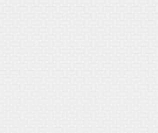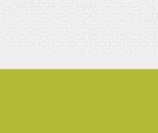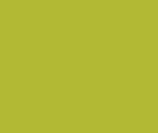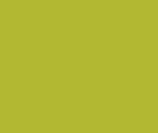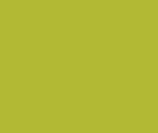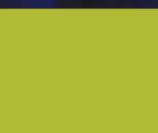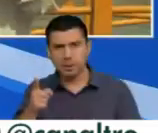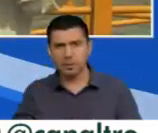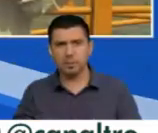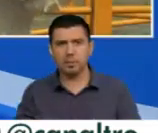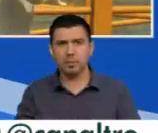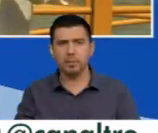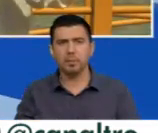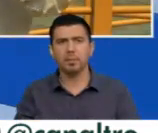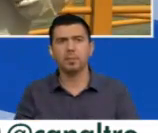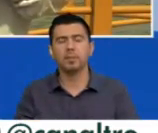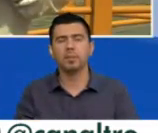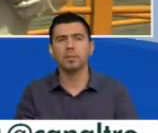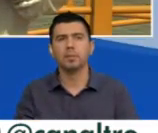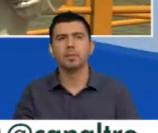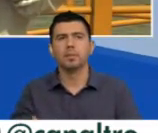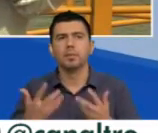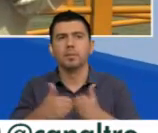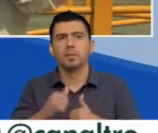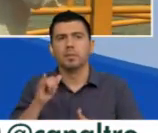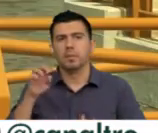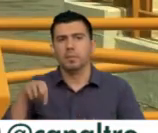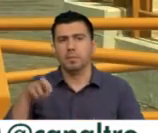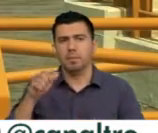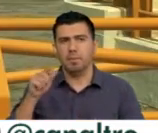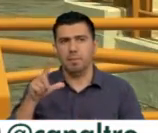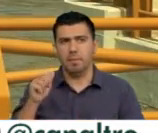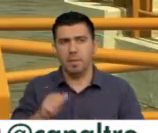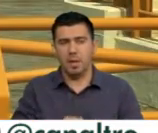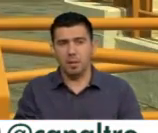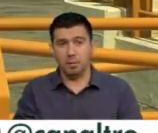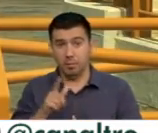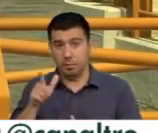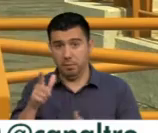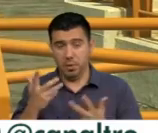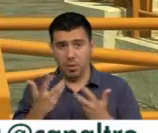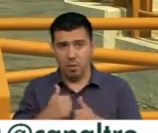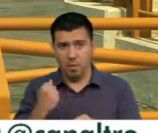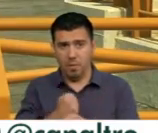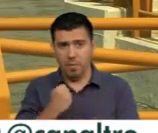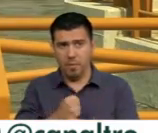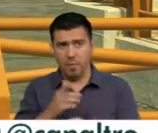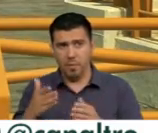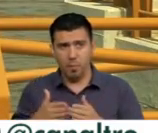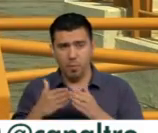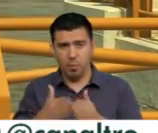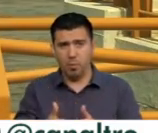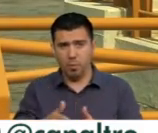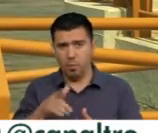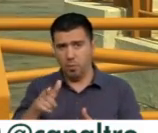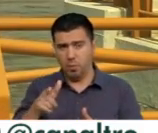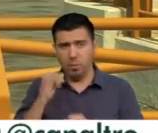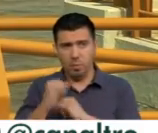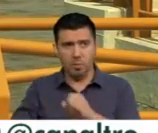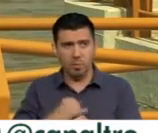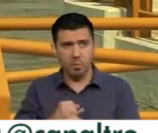Altro.com. La empresa Impala Transfigura, que es la operadora del puerto internacional sobre el río Magdalena, el